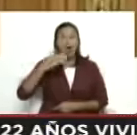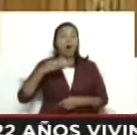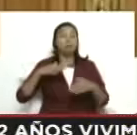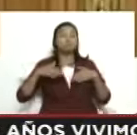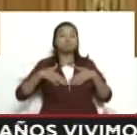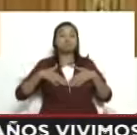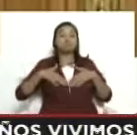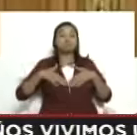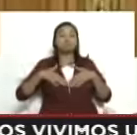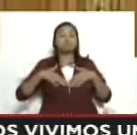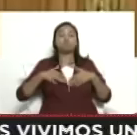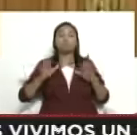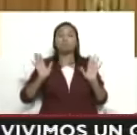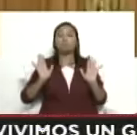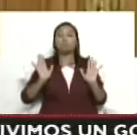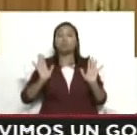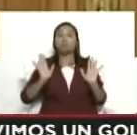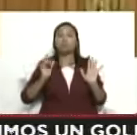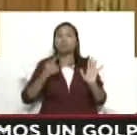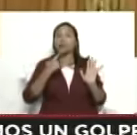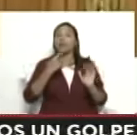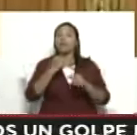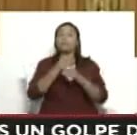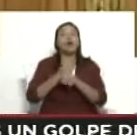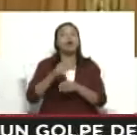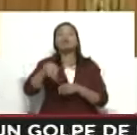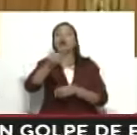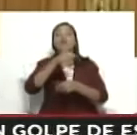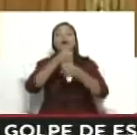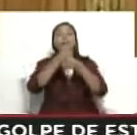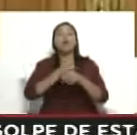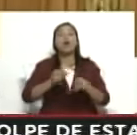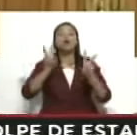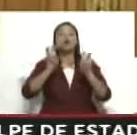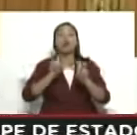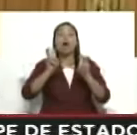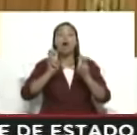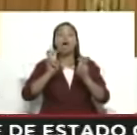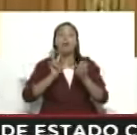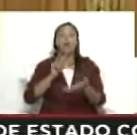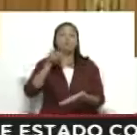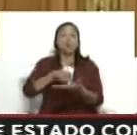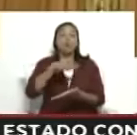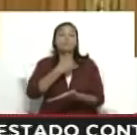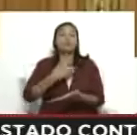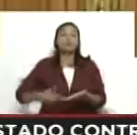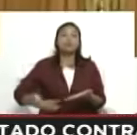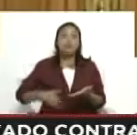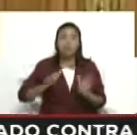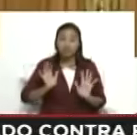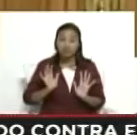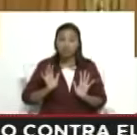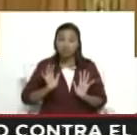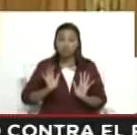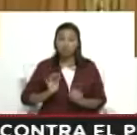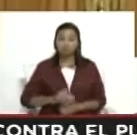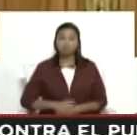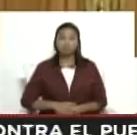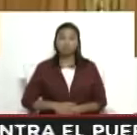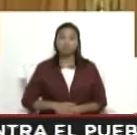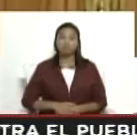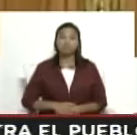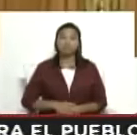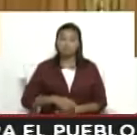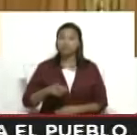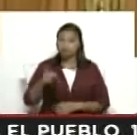Y nos dijo que esperáramos que llegara el nuevo gobierno. Mario sacó un video donde él dice eso mismo, en algún